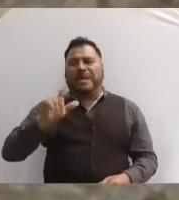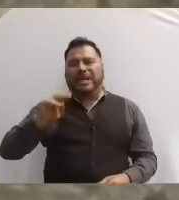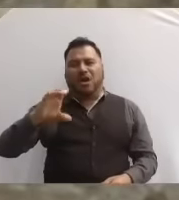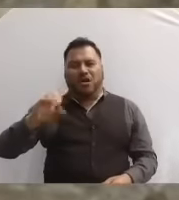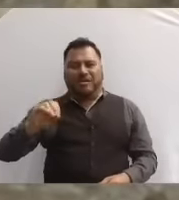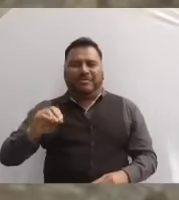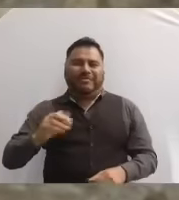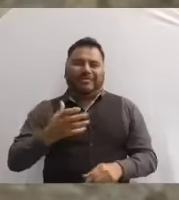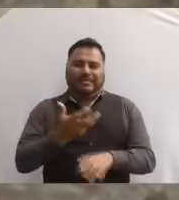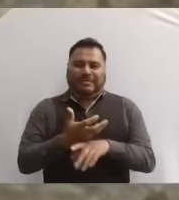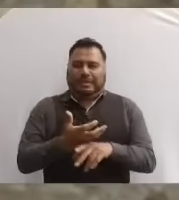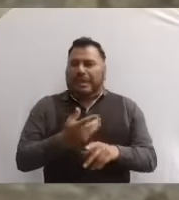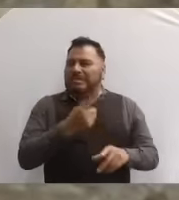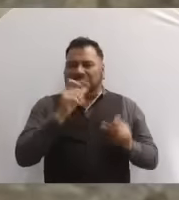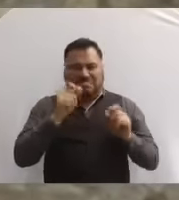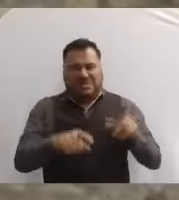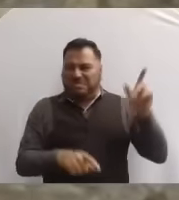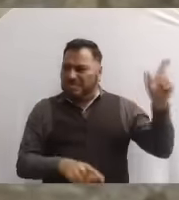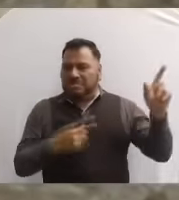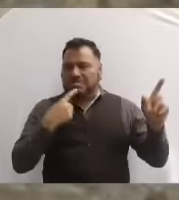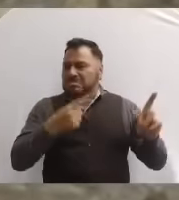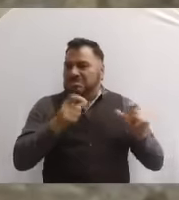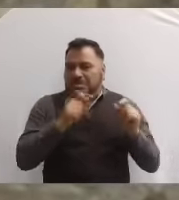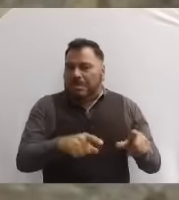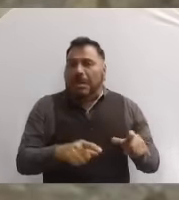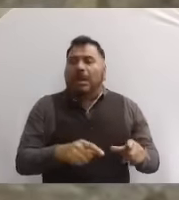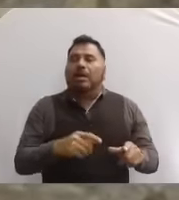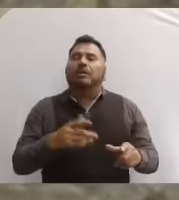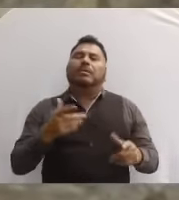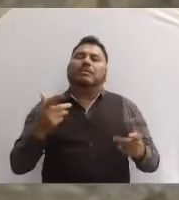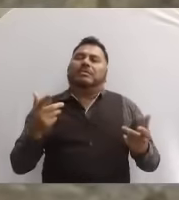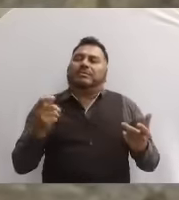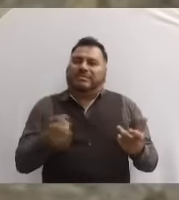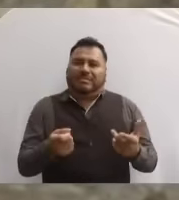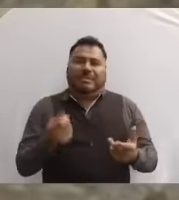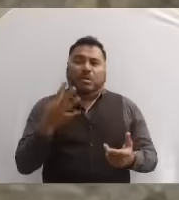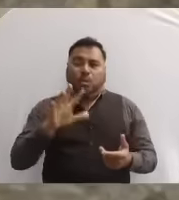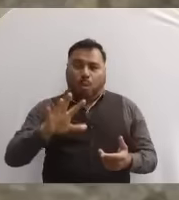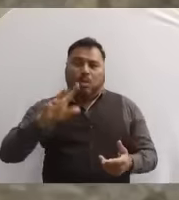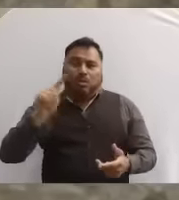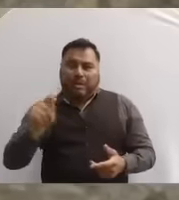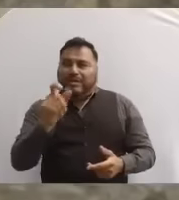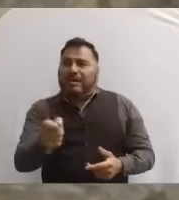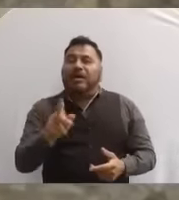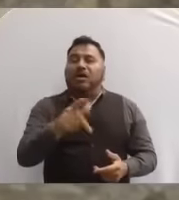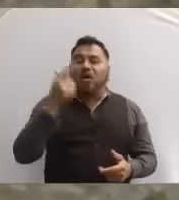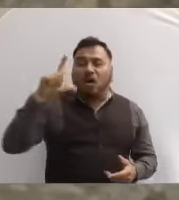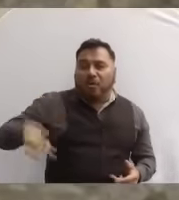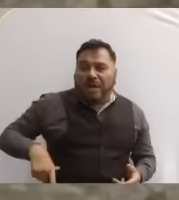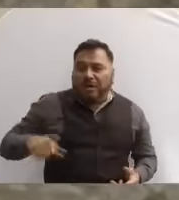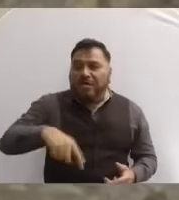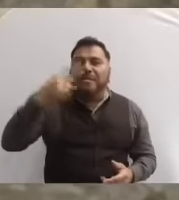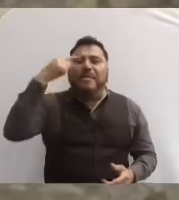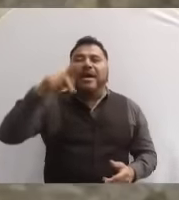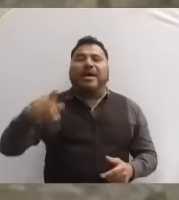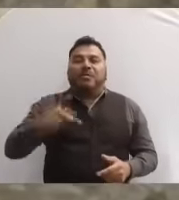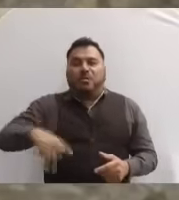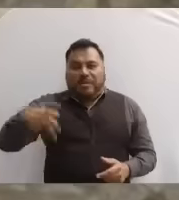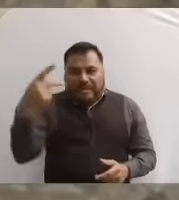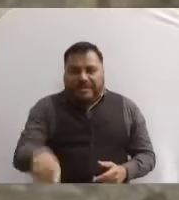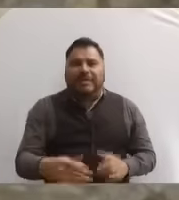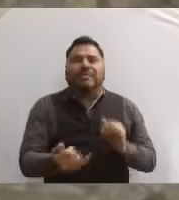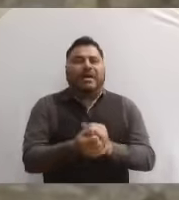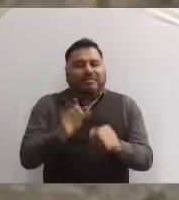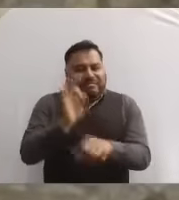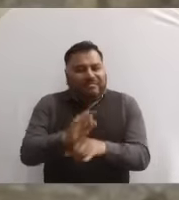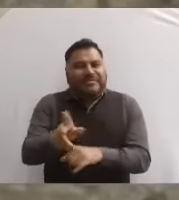Eso es lo que es la Cuarta Transformación. Lo que está haciendo. Un gobierno para el pueblo y por el pueblo. Y que le sirva